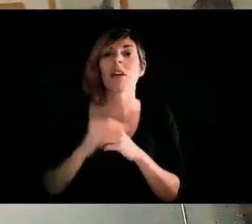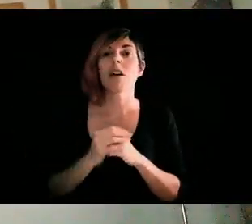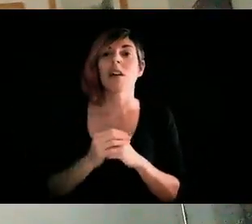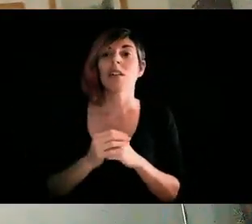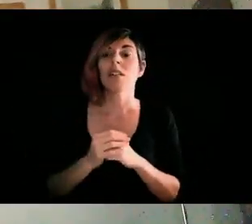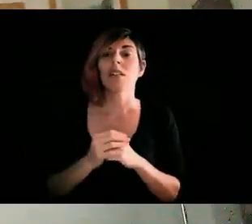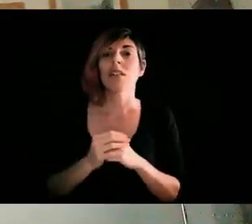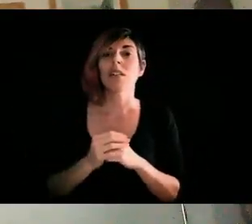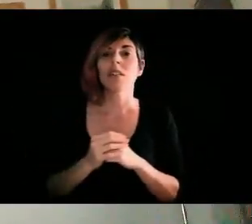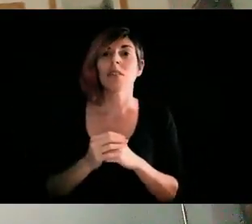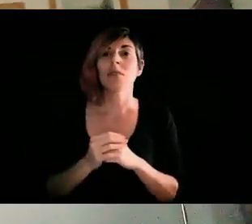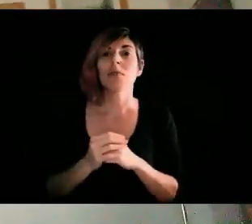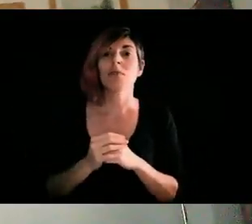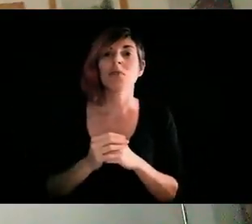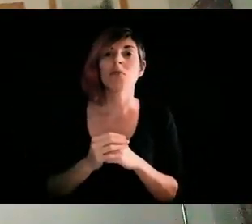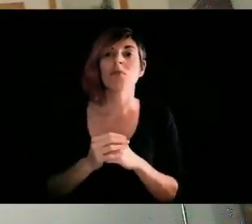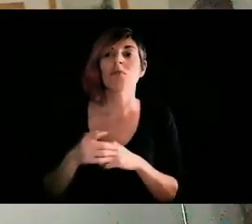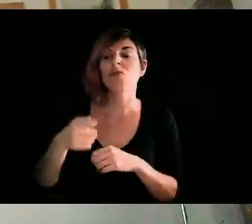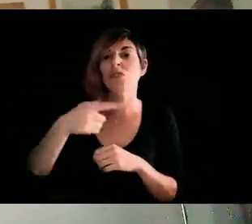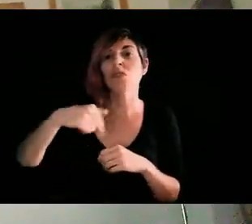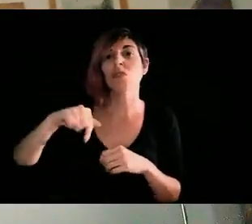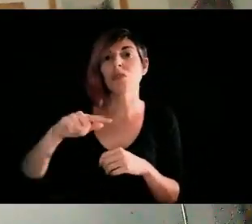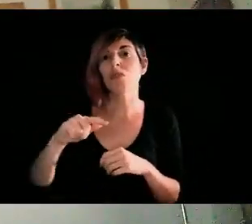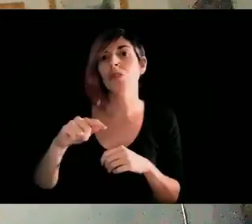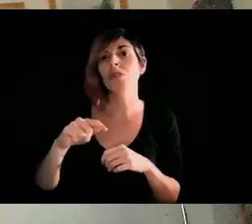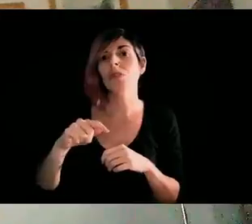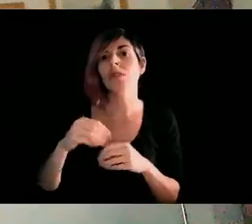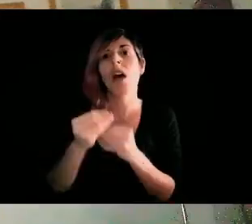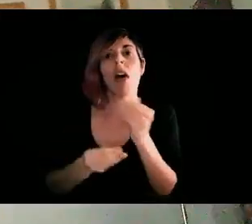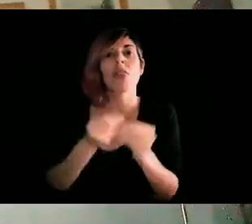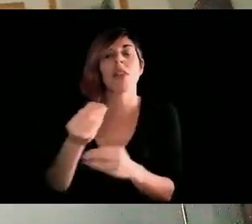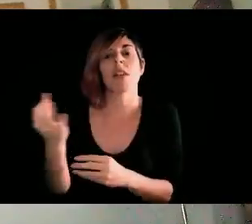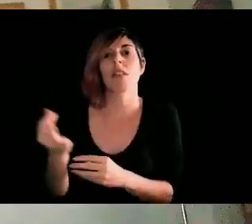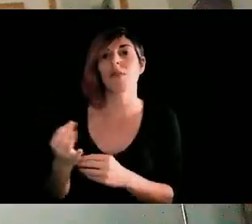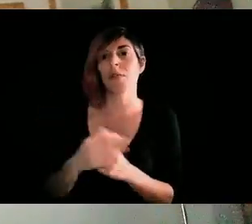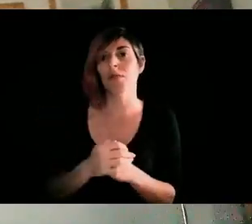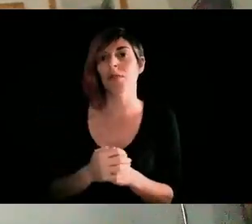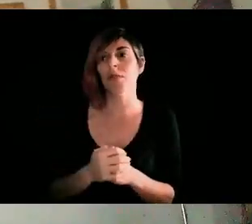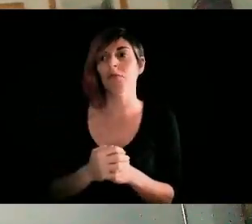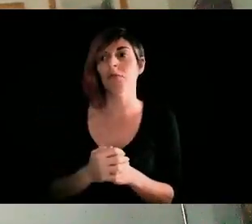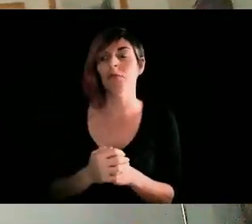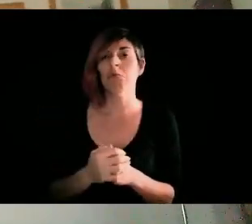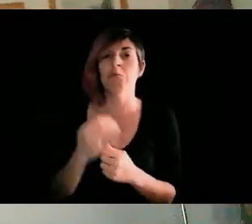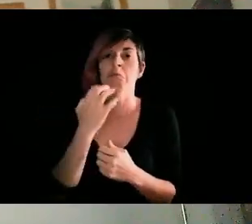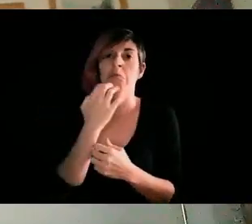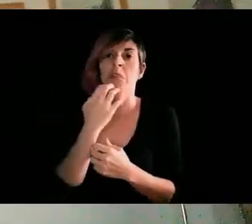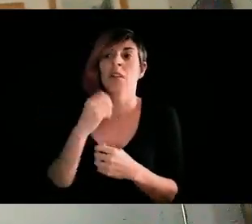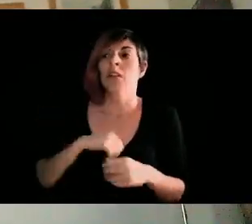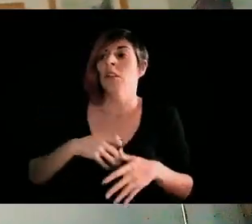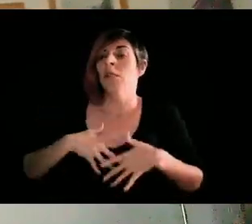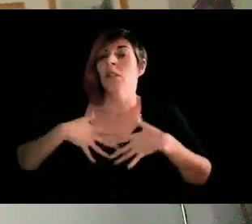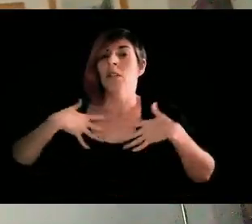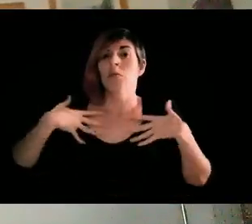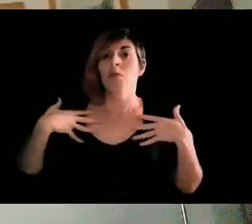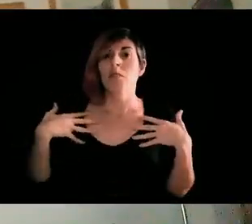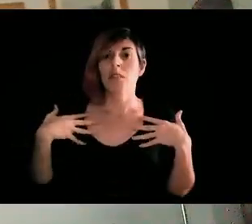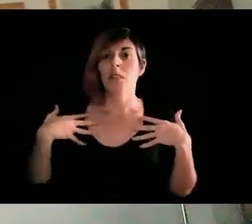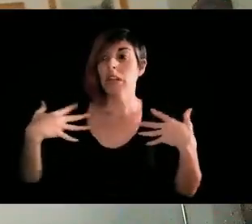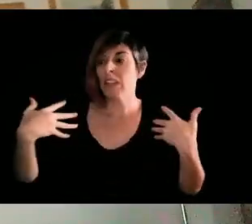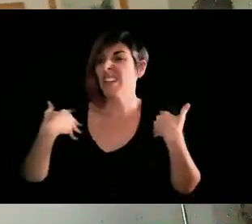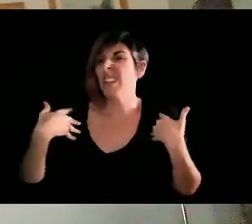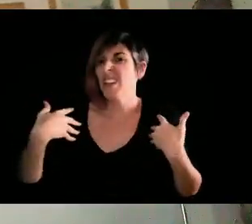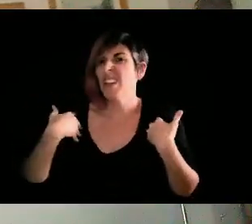eso es una experiencia que uno tiene que testar, comprobar en su propia vida. Como cuando ve que